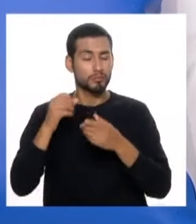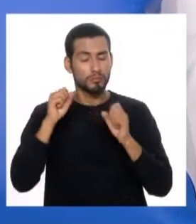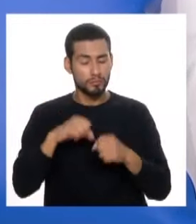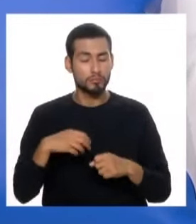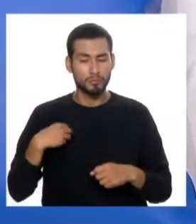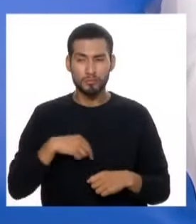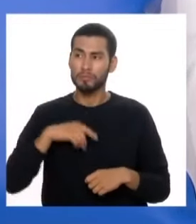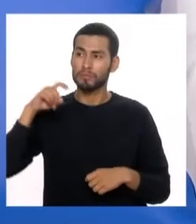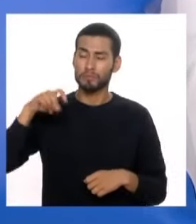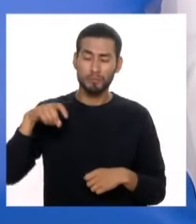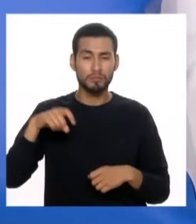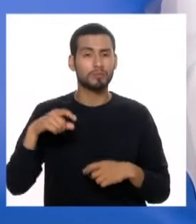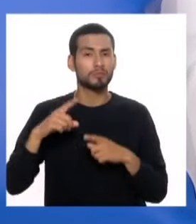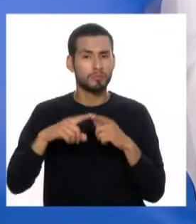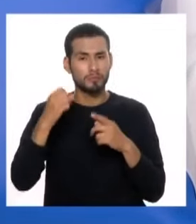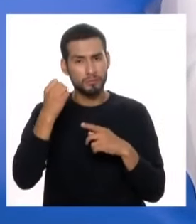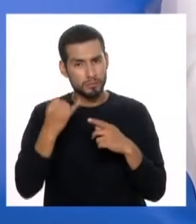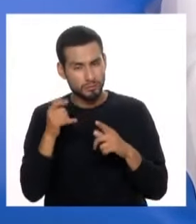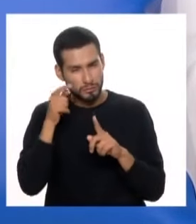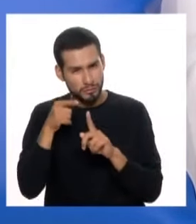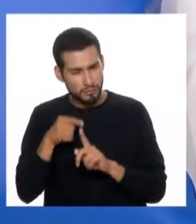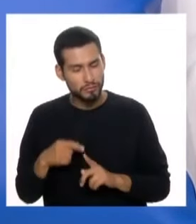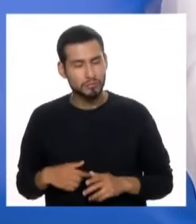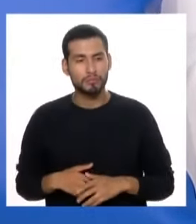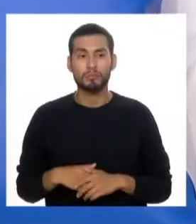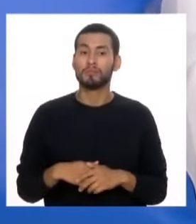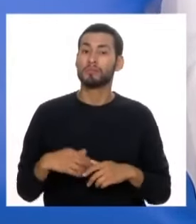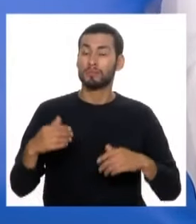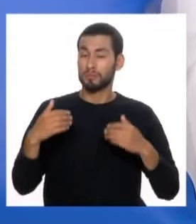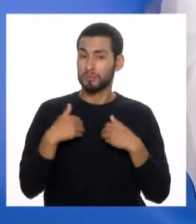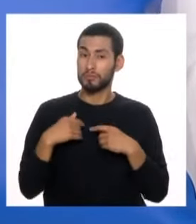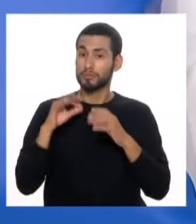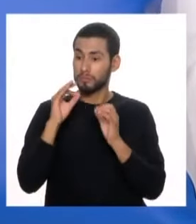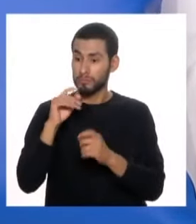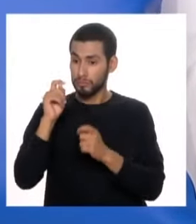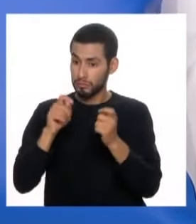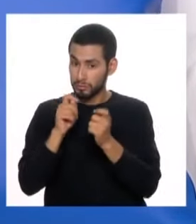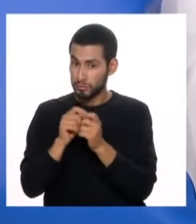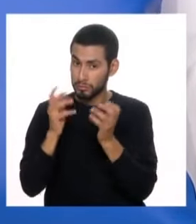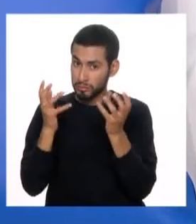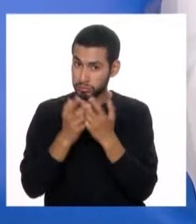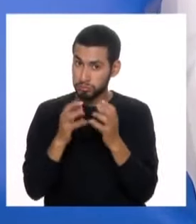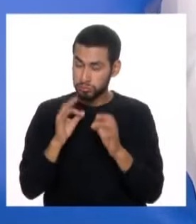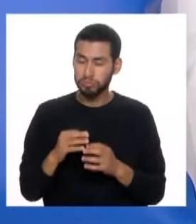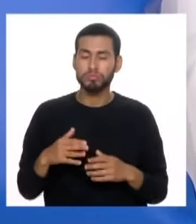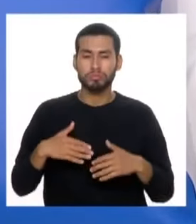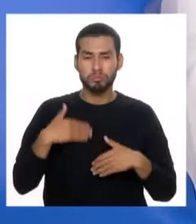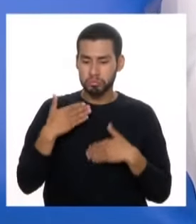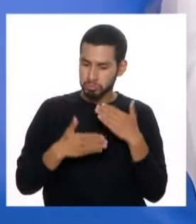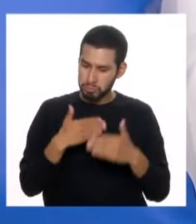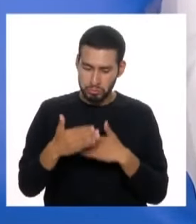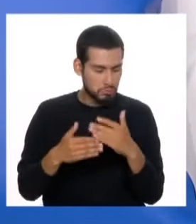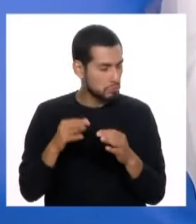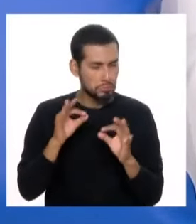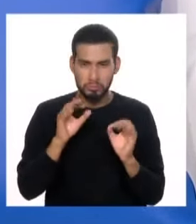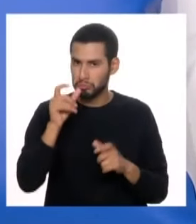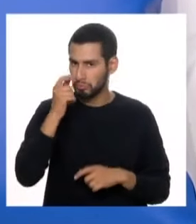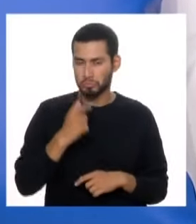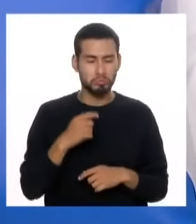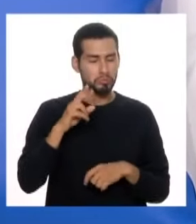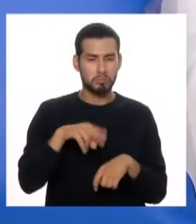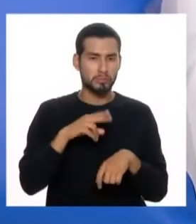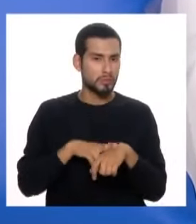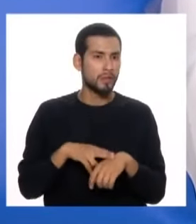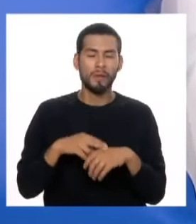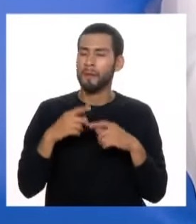esas necesidades específicas. Cuando tenemos las condiciones adecuadas, podemos desenvolvernos como cualquier otra persona